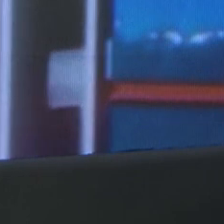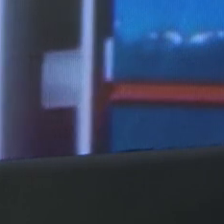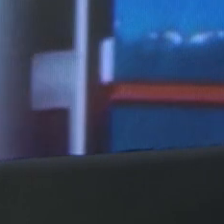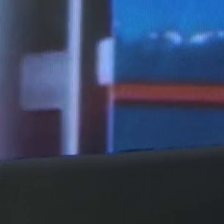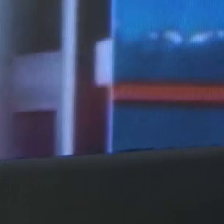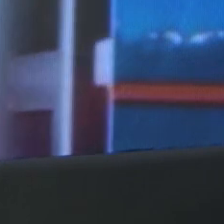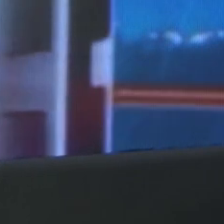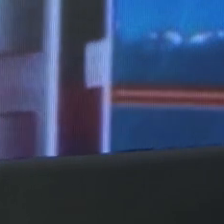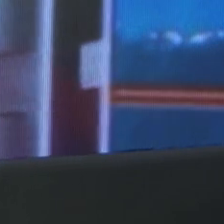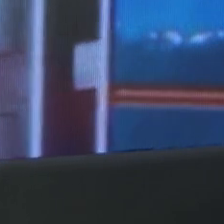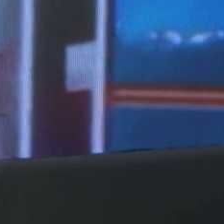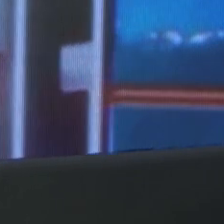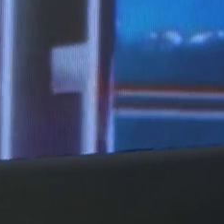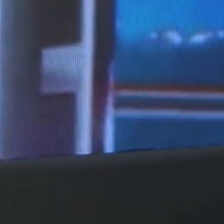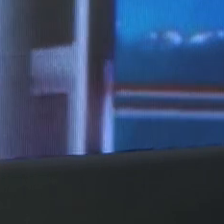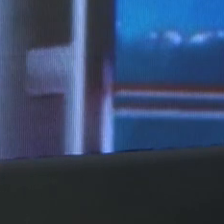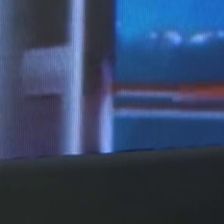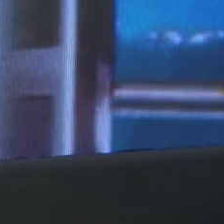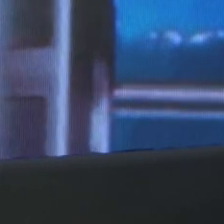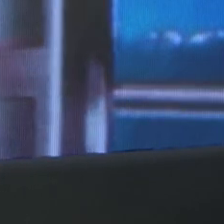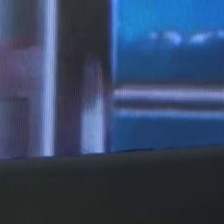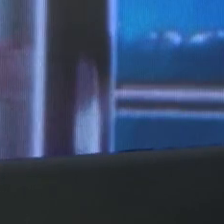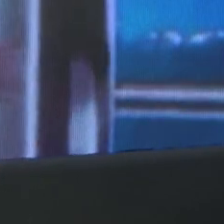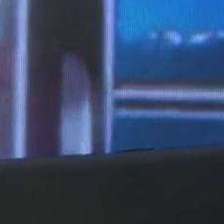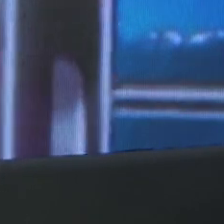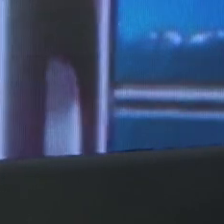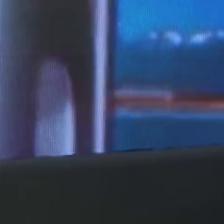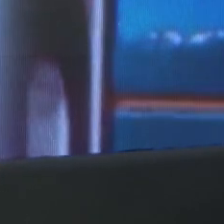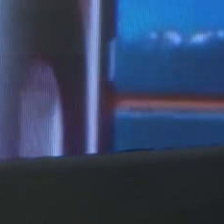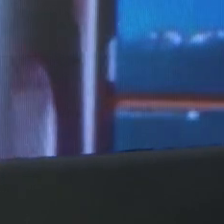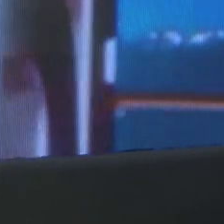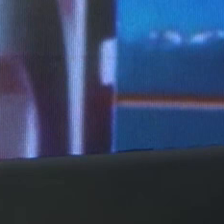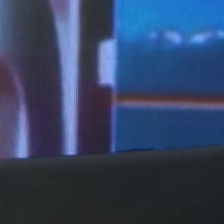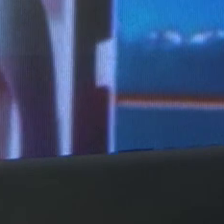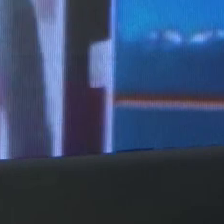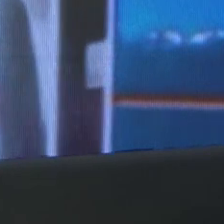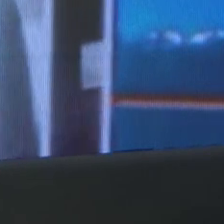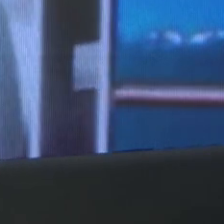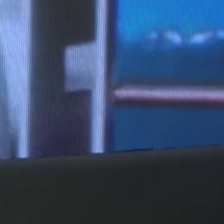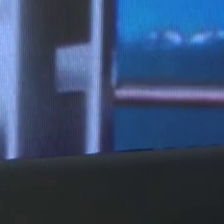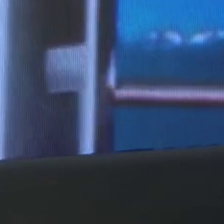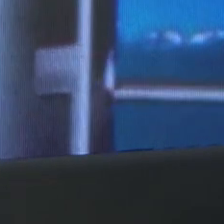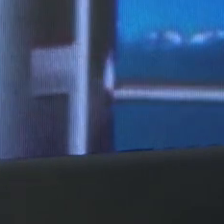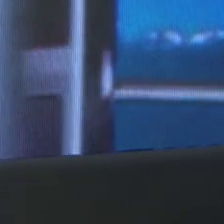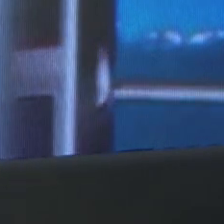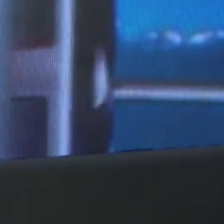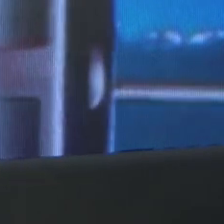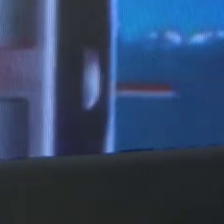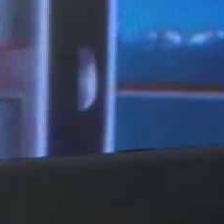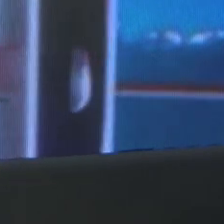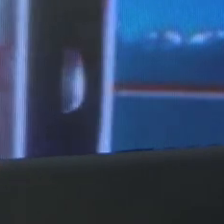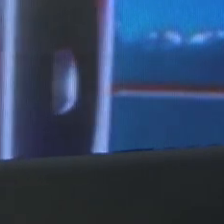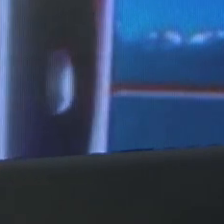y de los libertarios de votar en contra de proteger un área que está y que es muy importante para el ecosistema del